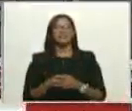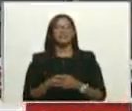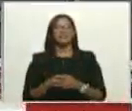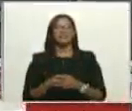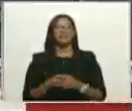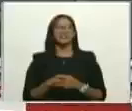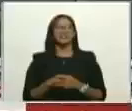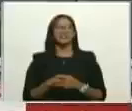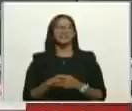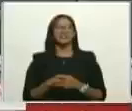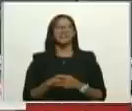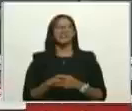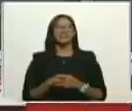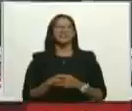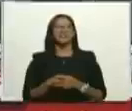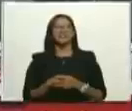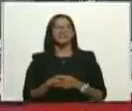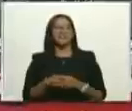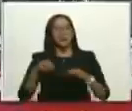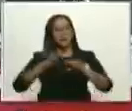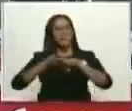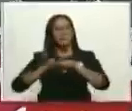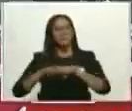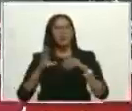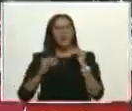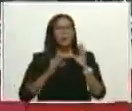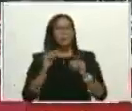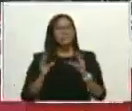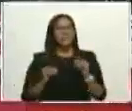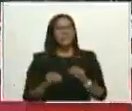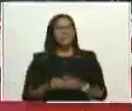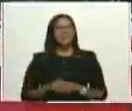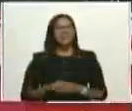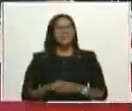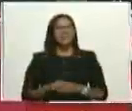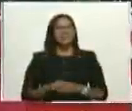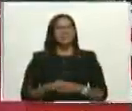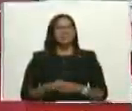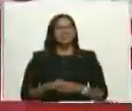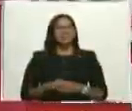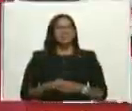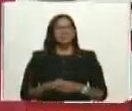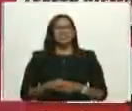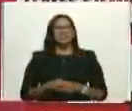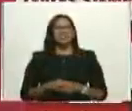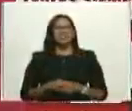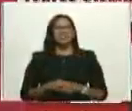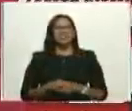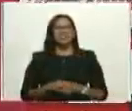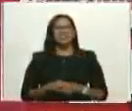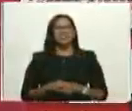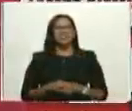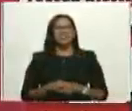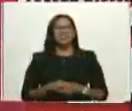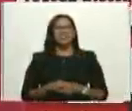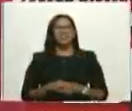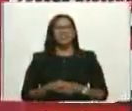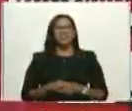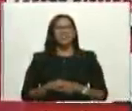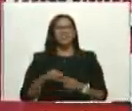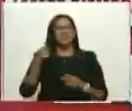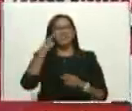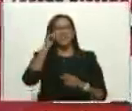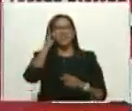aquí. Y yo me siento aquí. Vamos a sentarnos, güey. Conversamos aquí. Ajá. Ustedes verán cómo hacen las cámaras